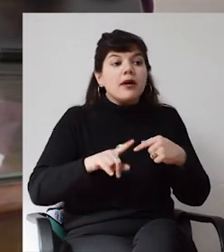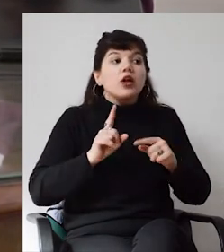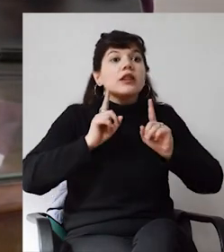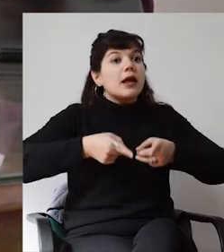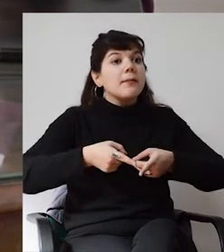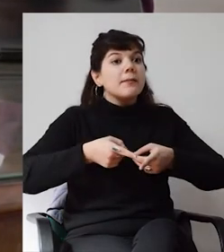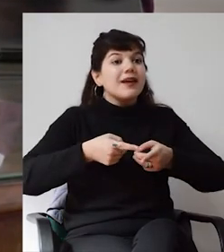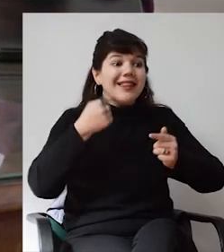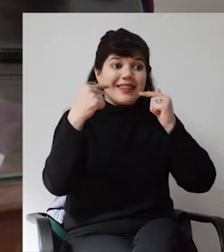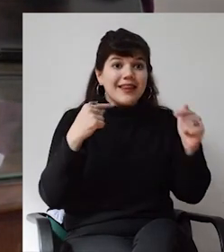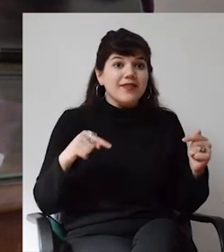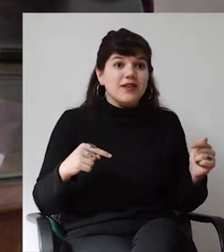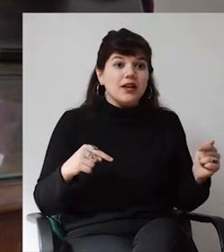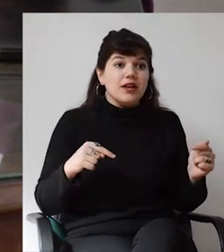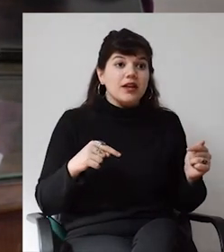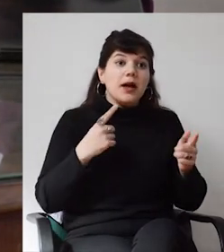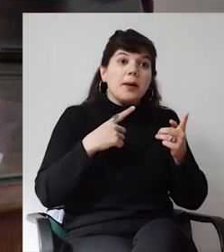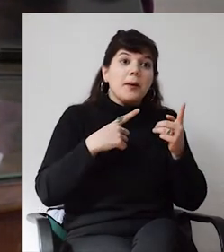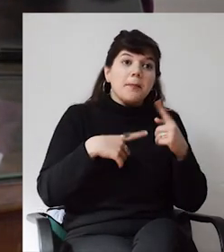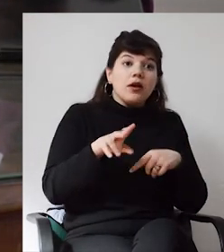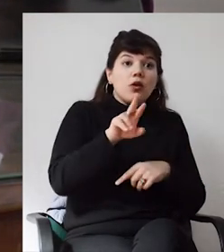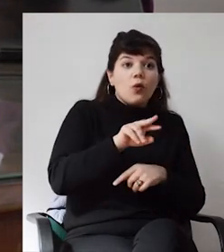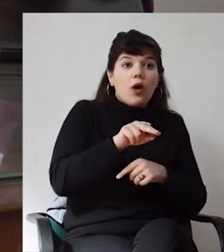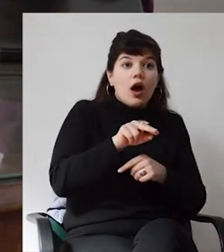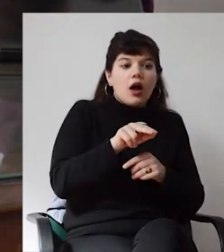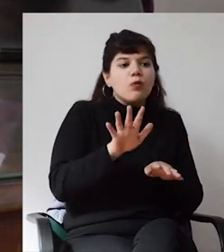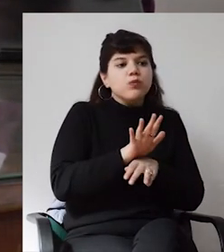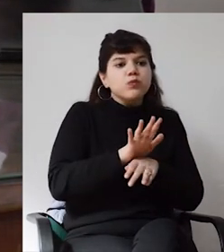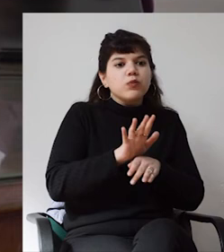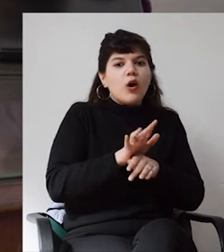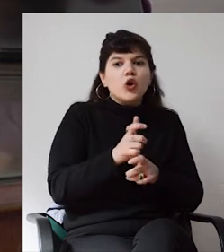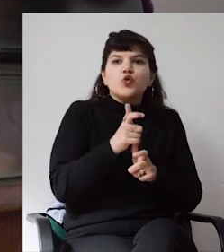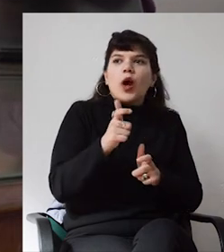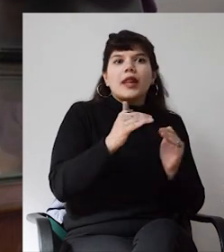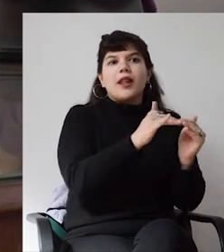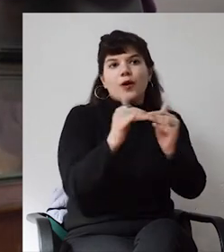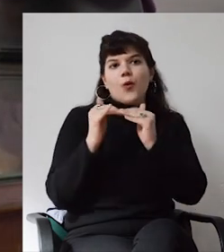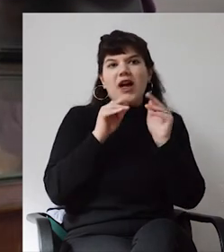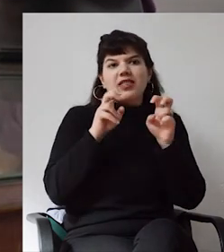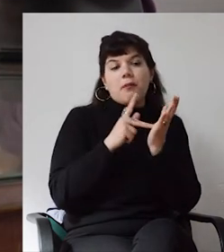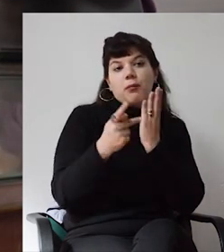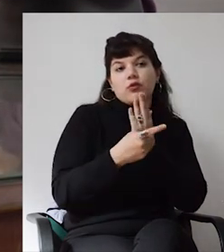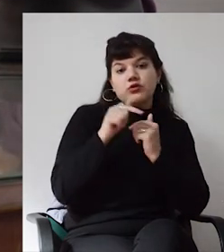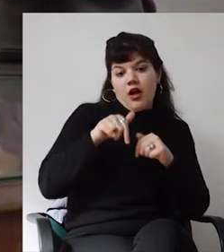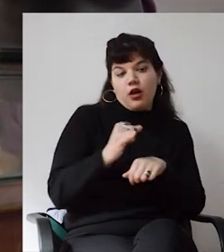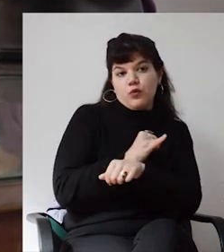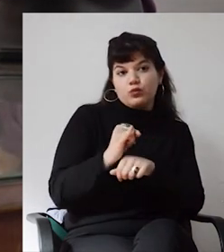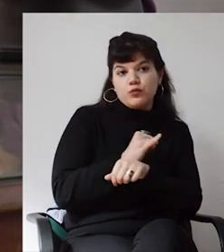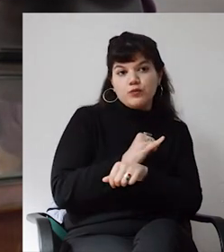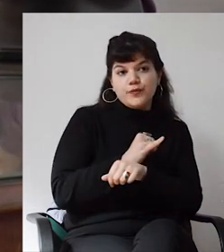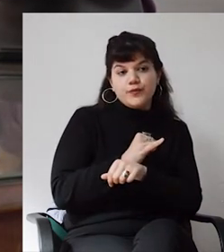son tan distintos como que se les juega la suerte común en el proyecto